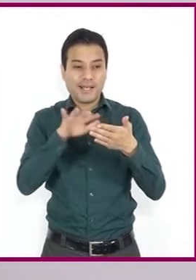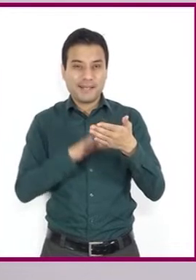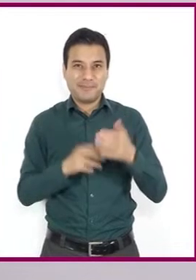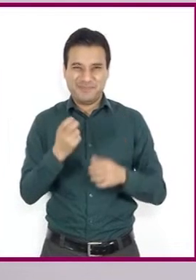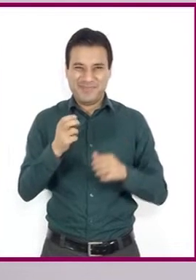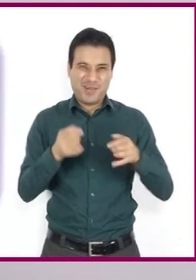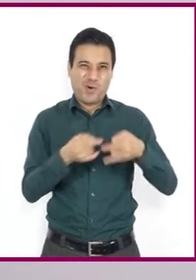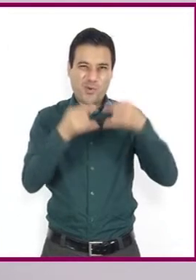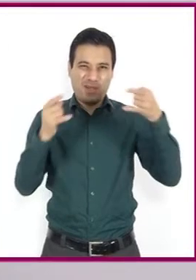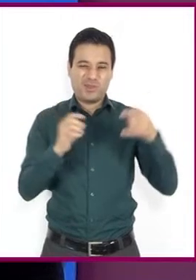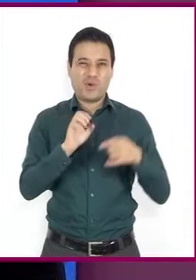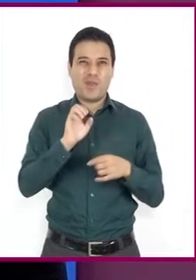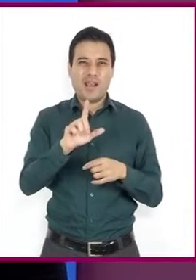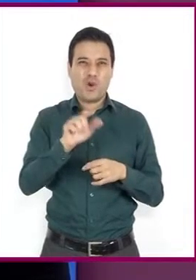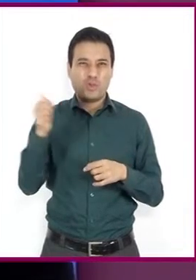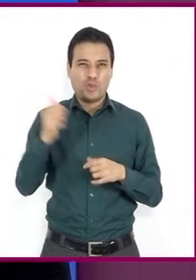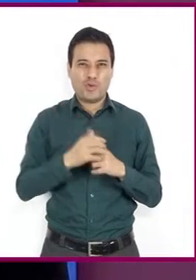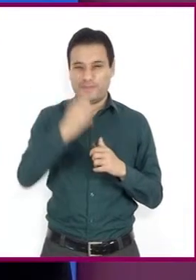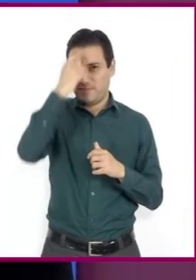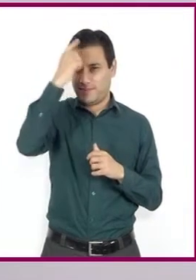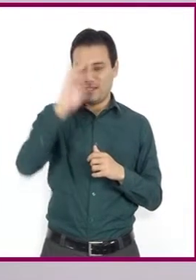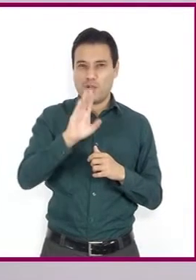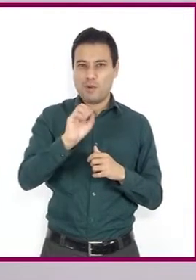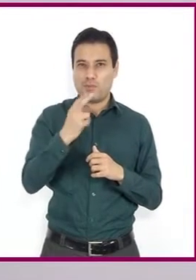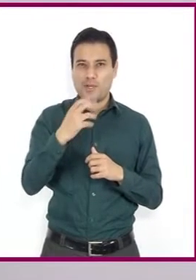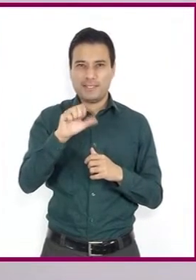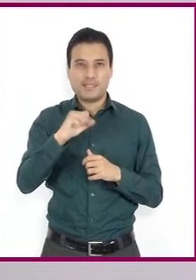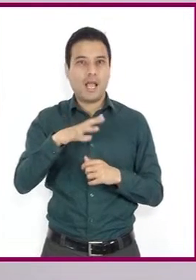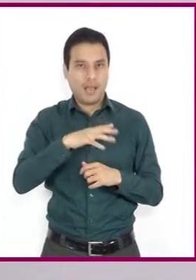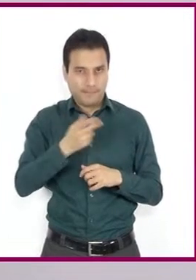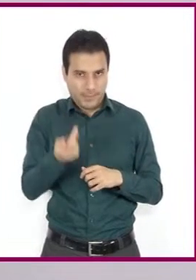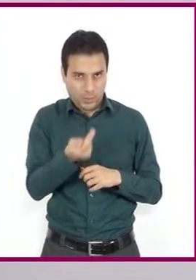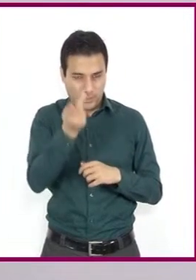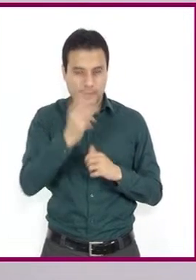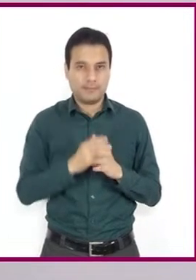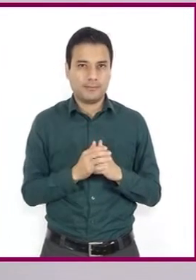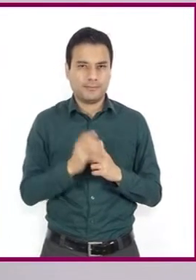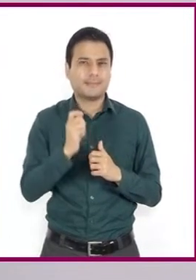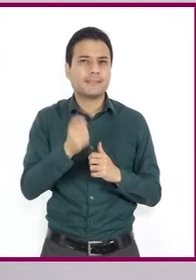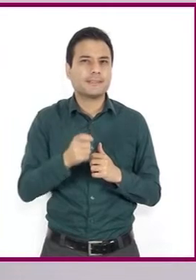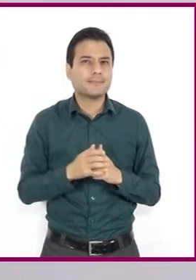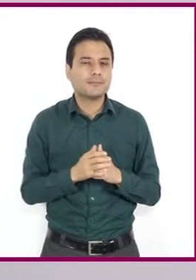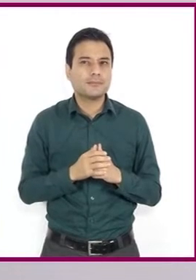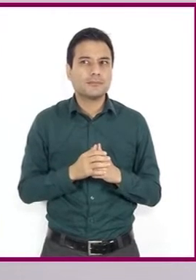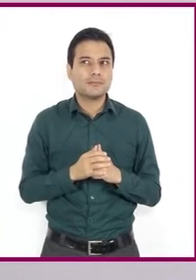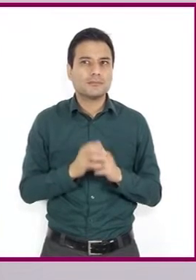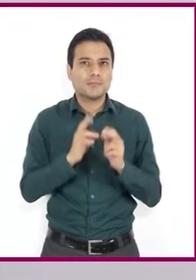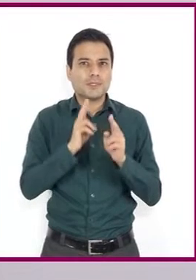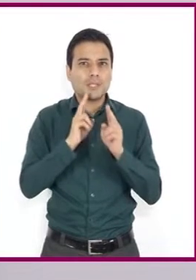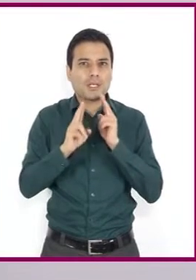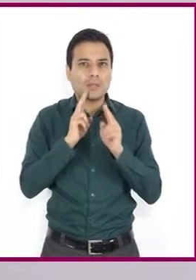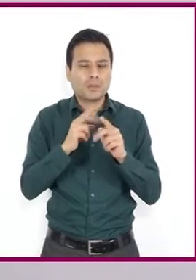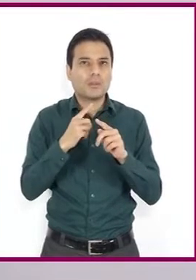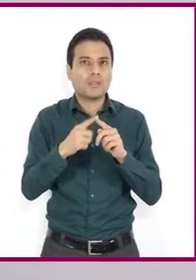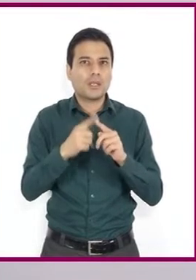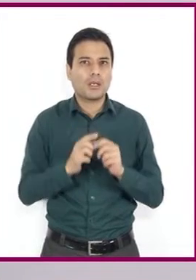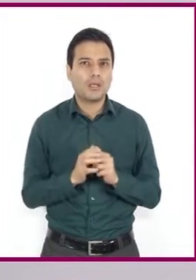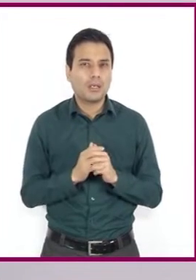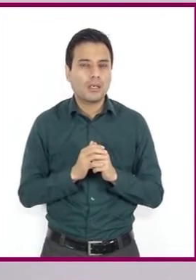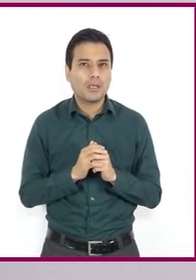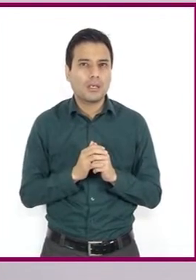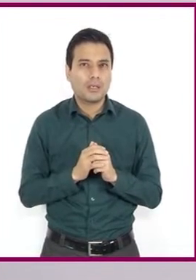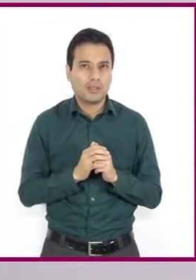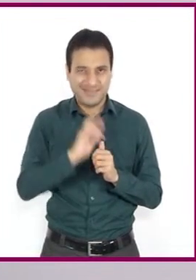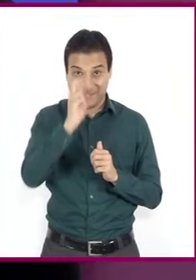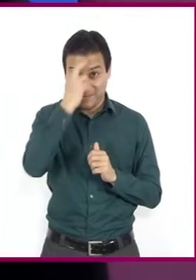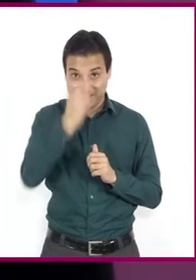El Otro, de Jorge Luis Borges, se realizó una pregunta, que fue, ¿quién está contando la historia?